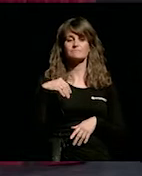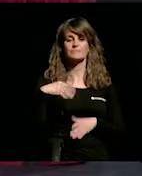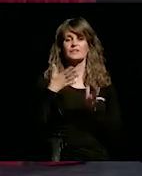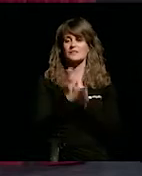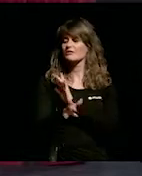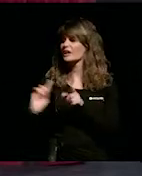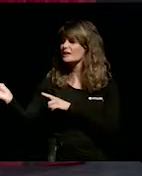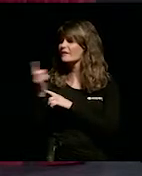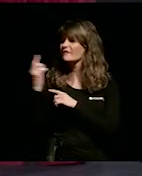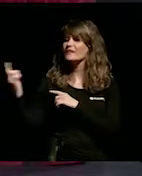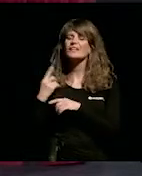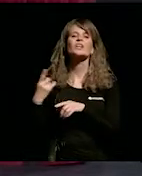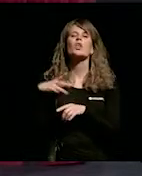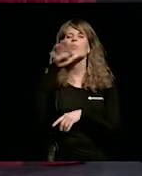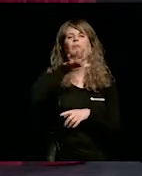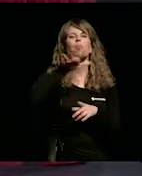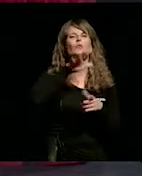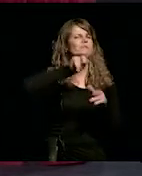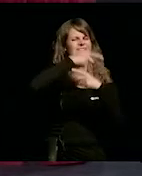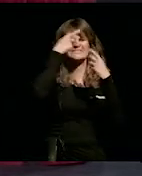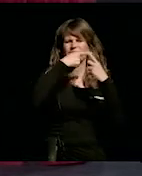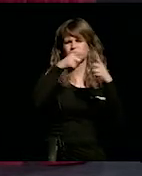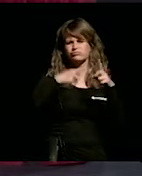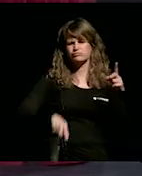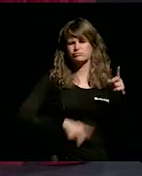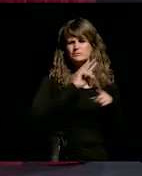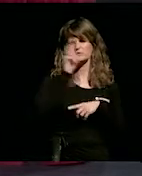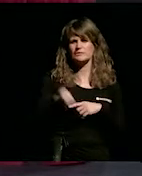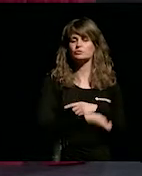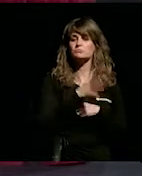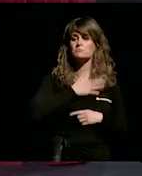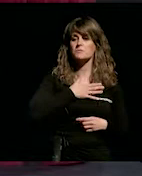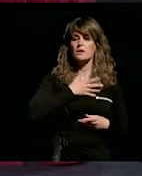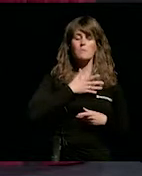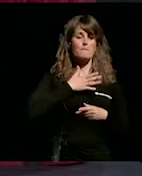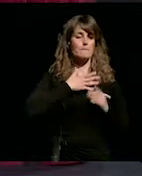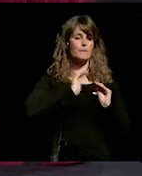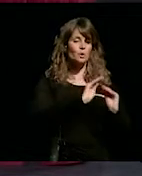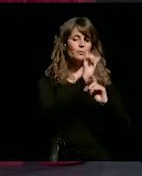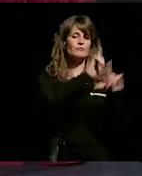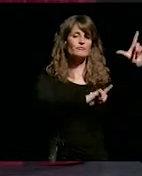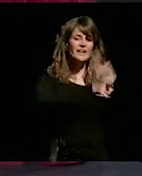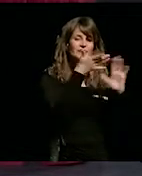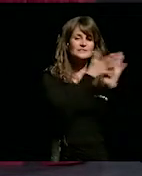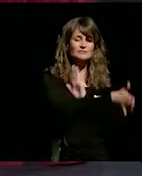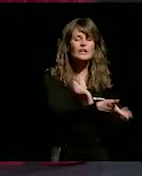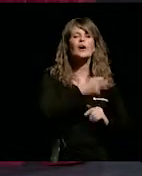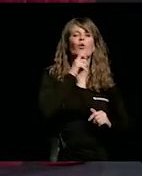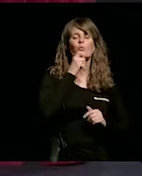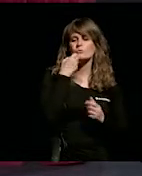a Extraordinary Bodies, han venido de orígenes muy diversos, como digo. Mi propio viaje, mi propia trayectoria fue